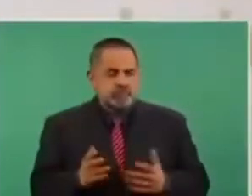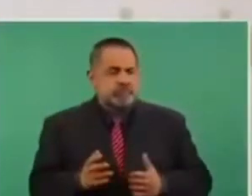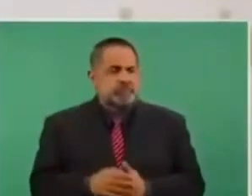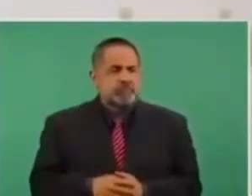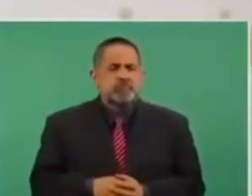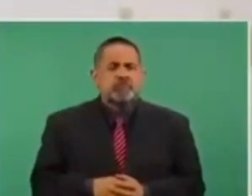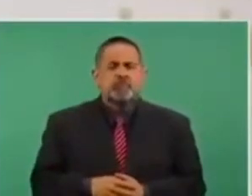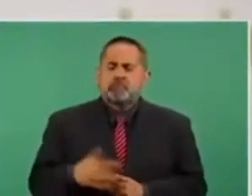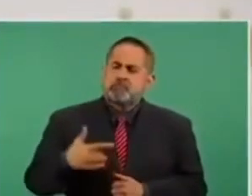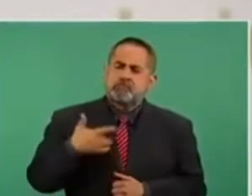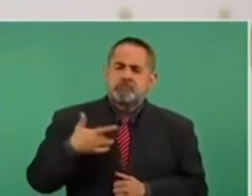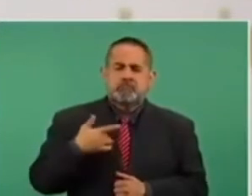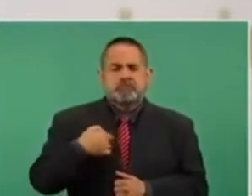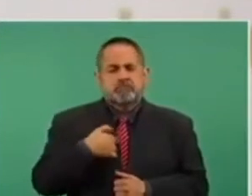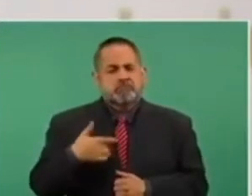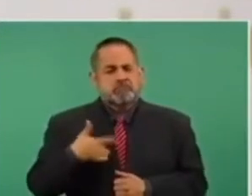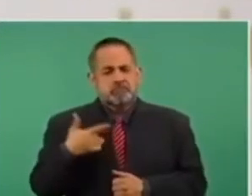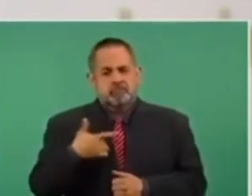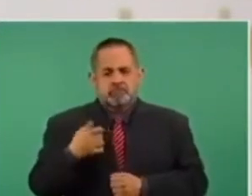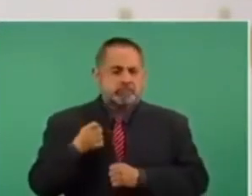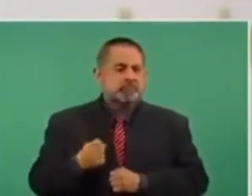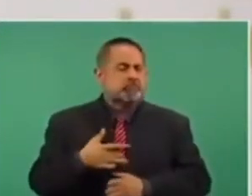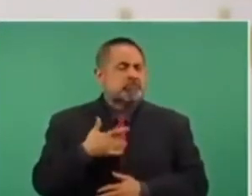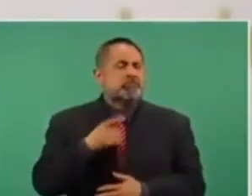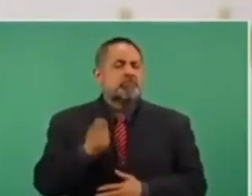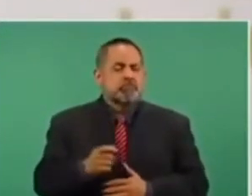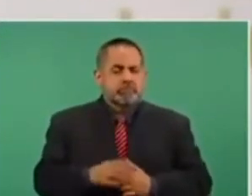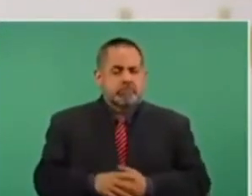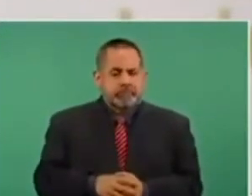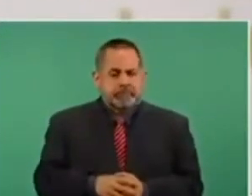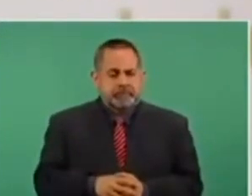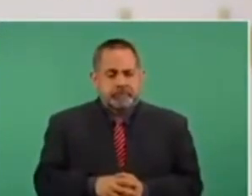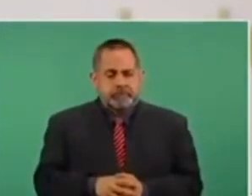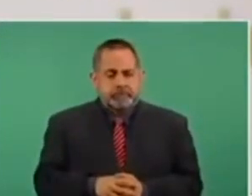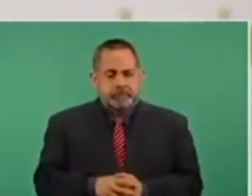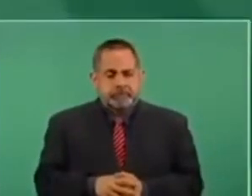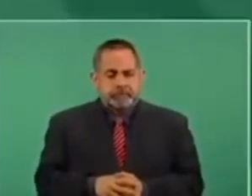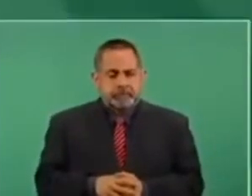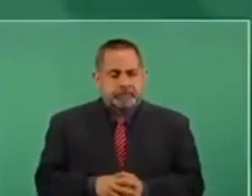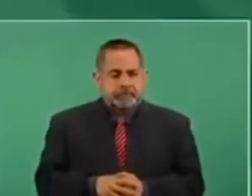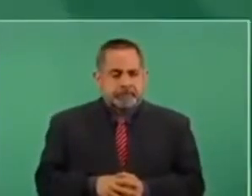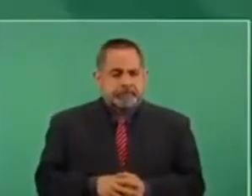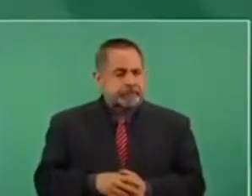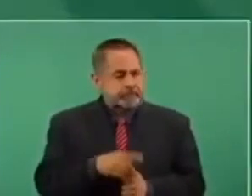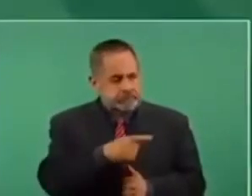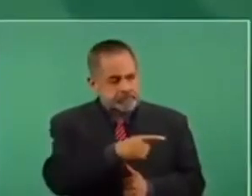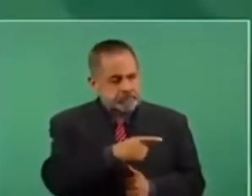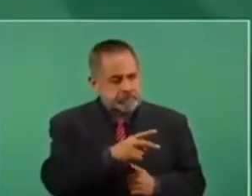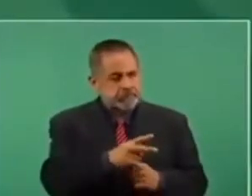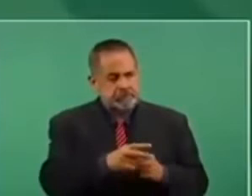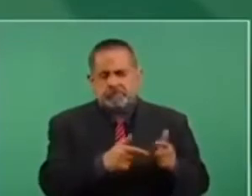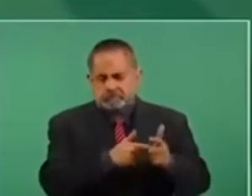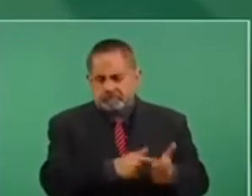que van a seguir operando